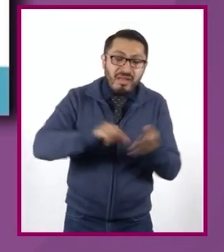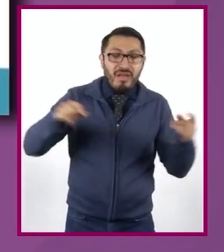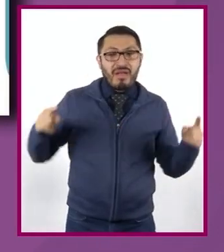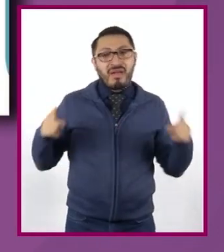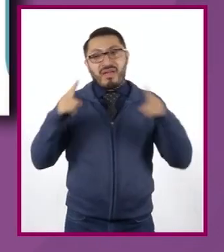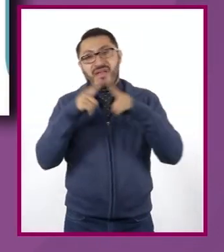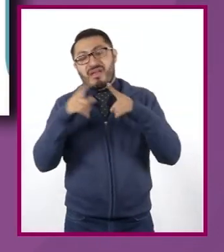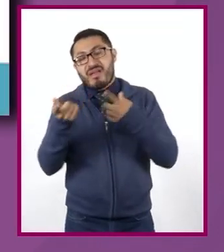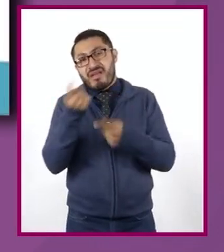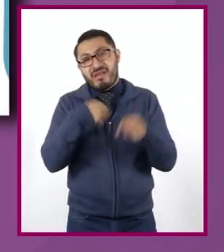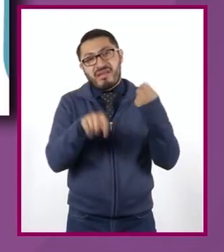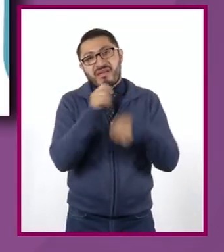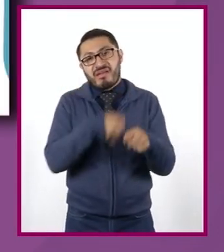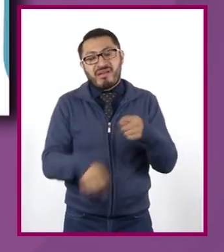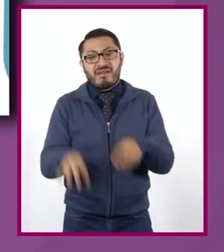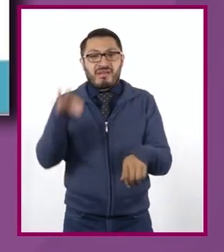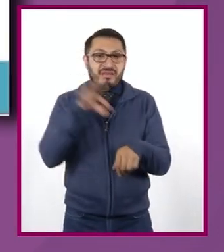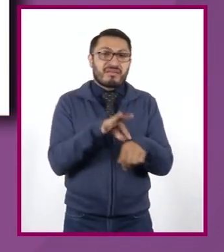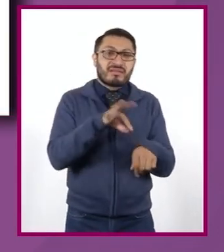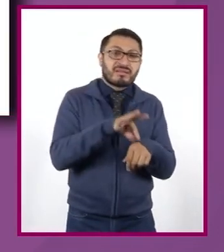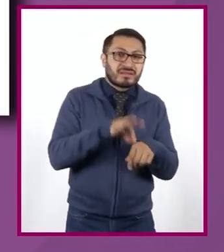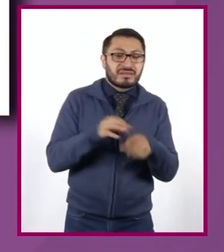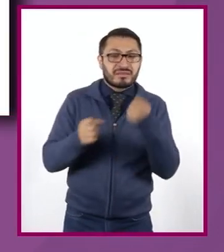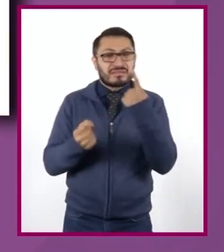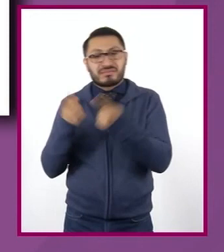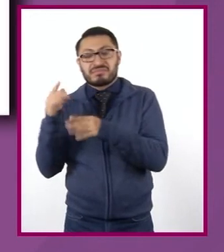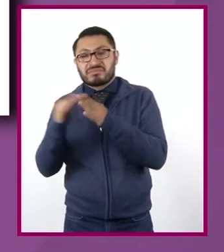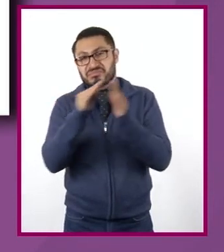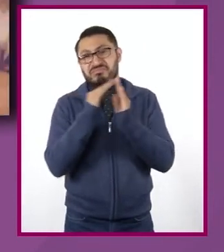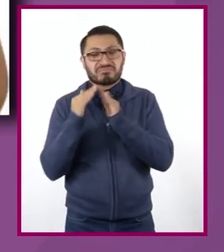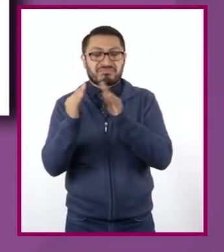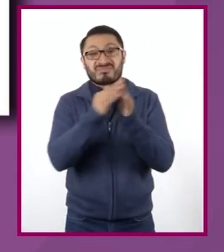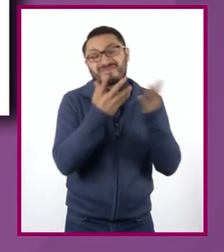la tienda, el médico, algunas casas.